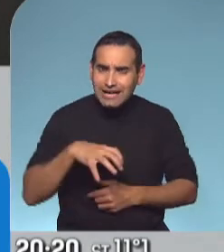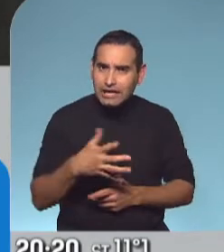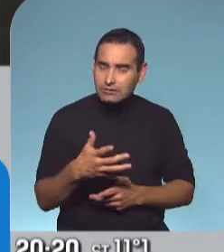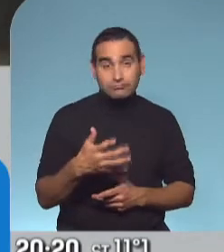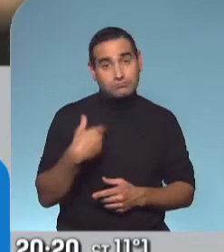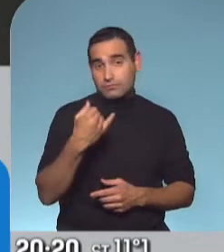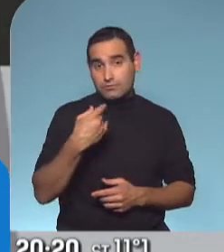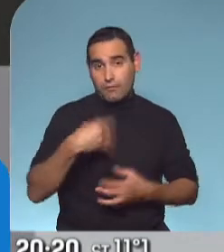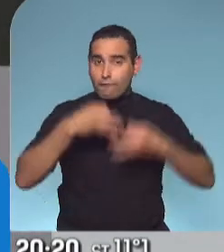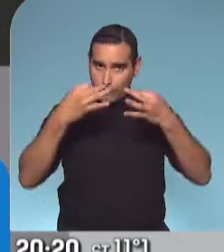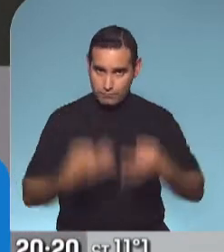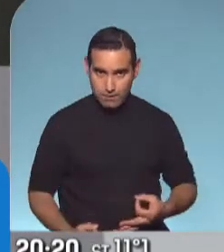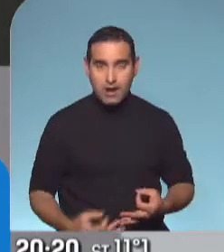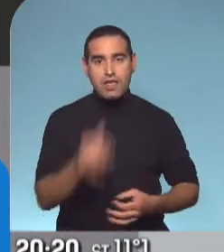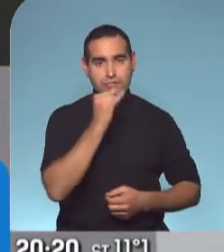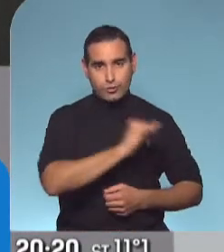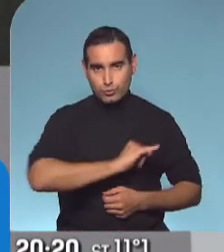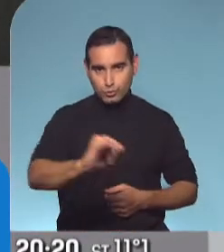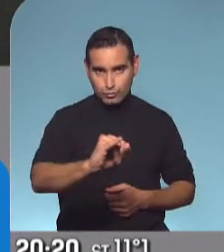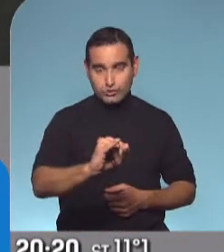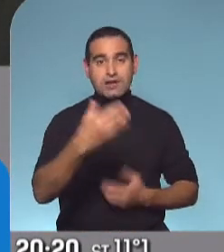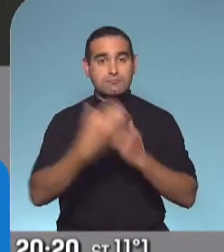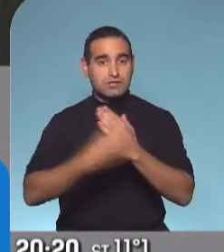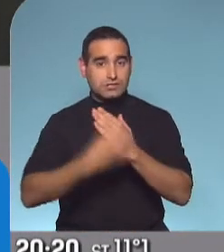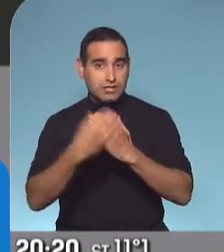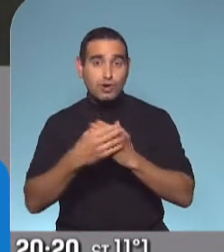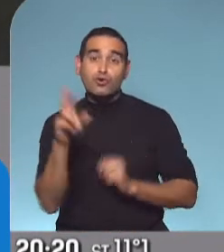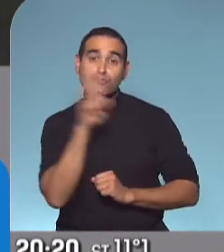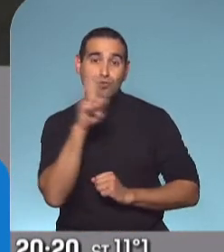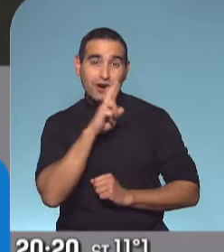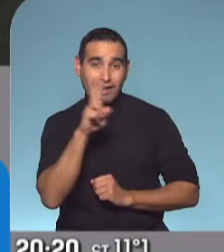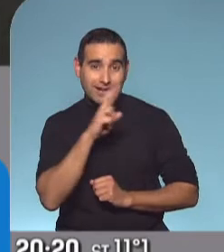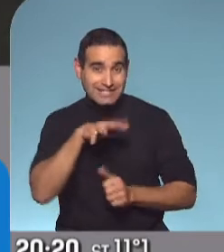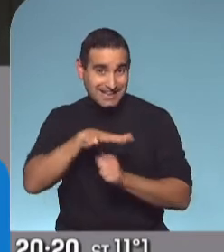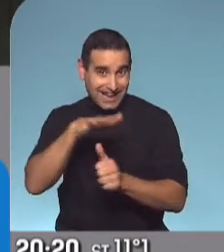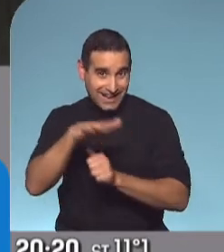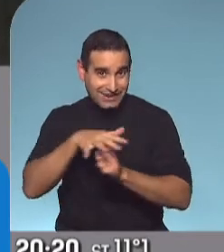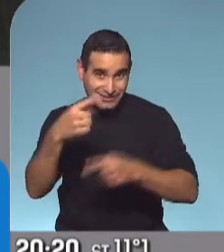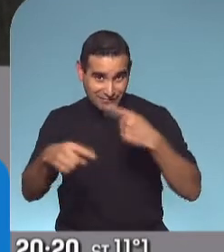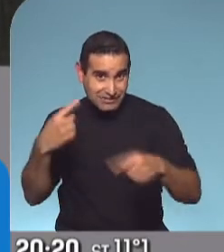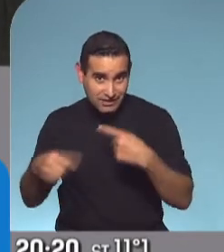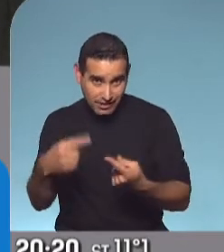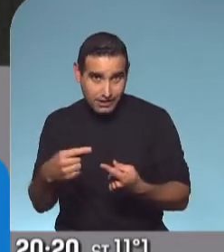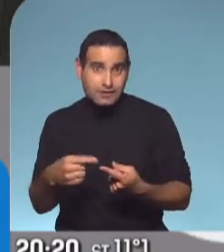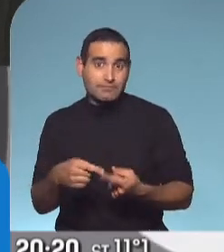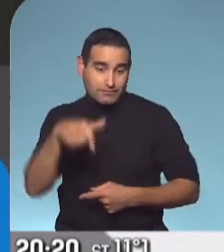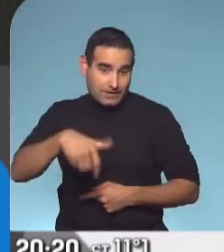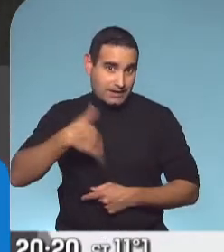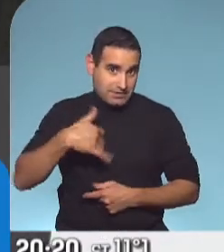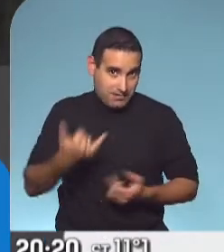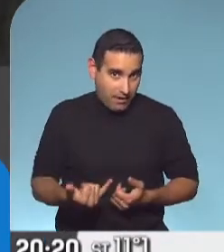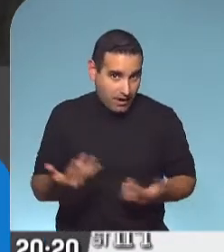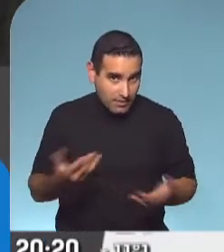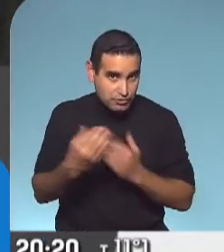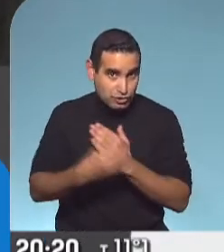presentamos formalmente una denuncia ante el Ministerio de las Mujeres, Géneros y Diversidad, que ahora existe en Argentina,